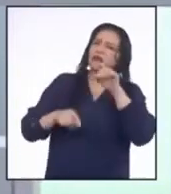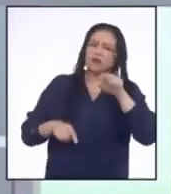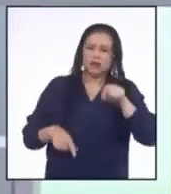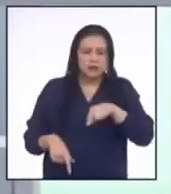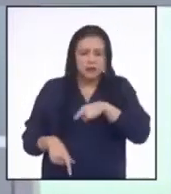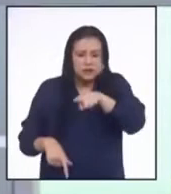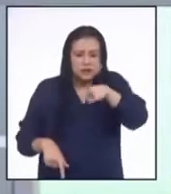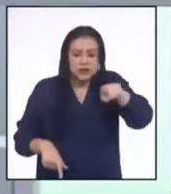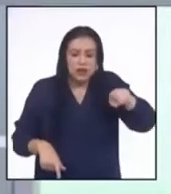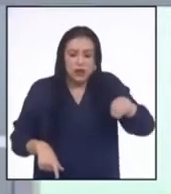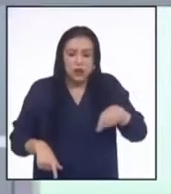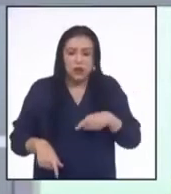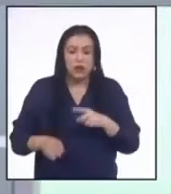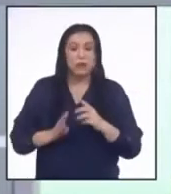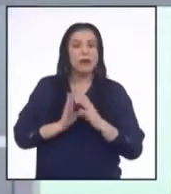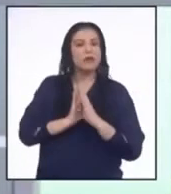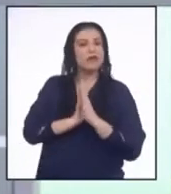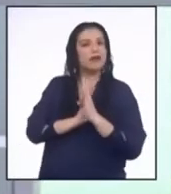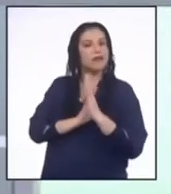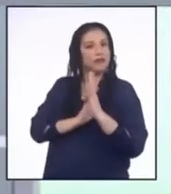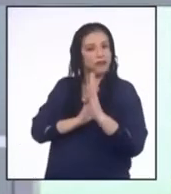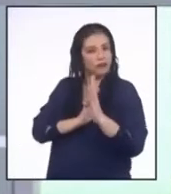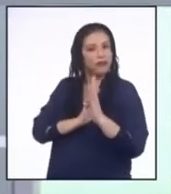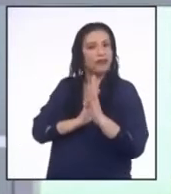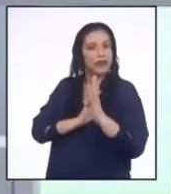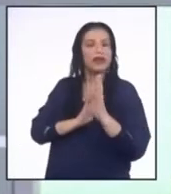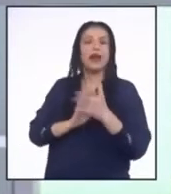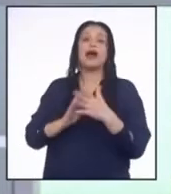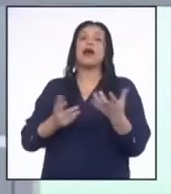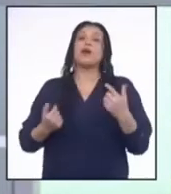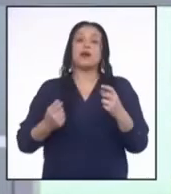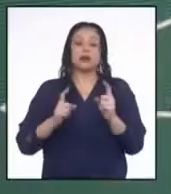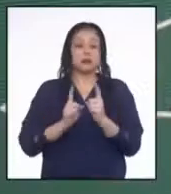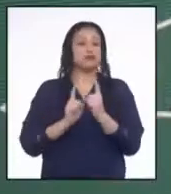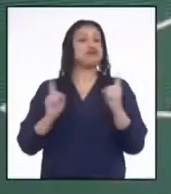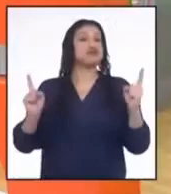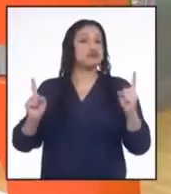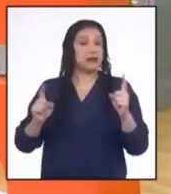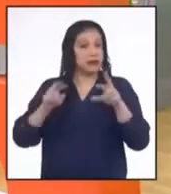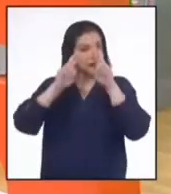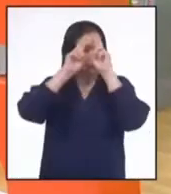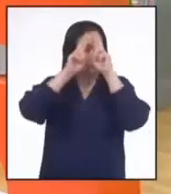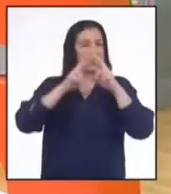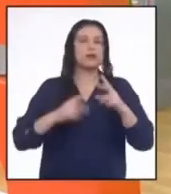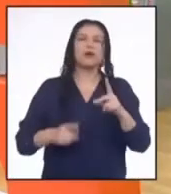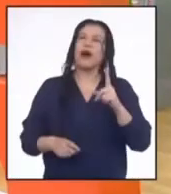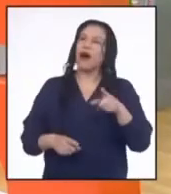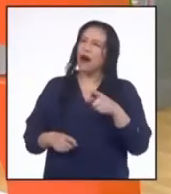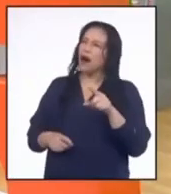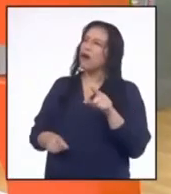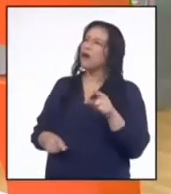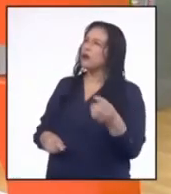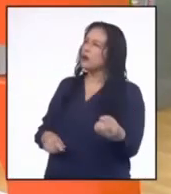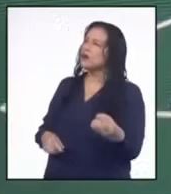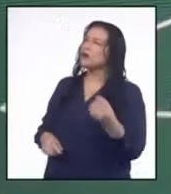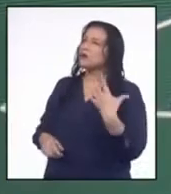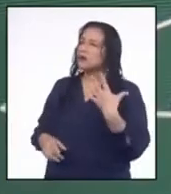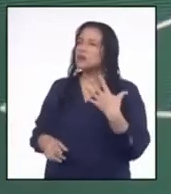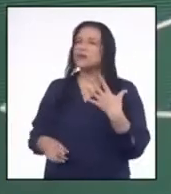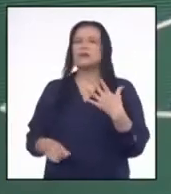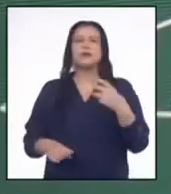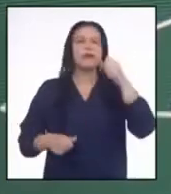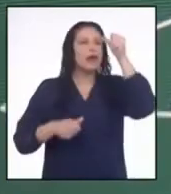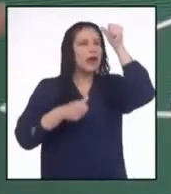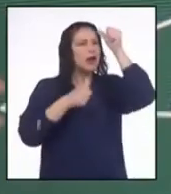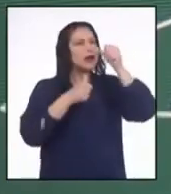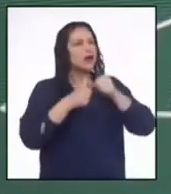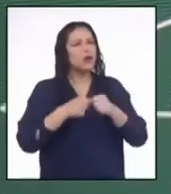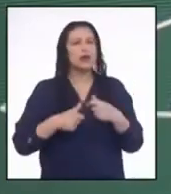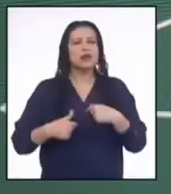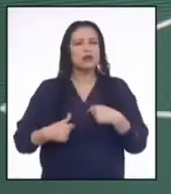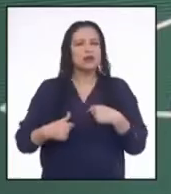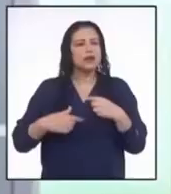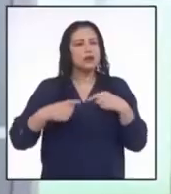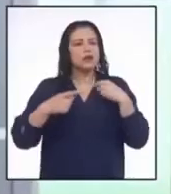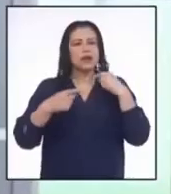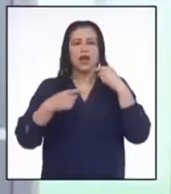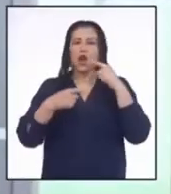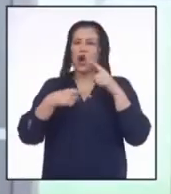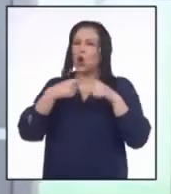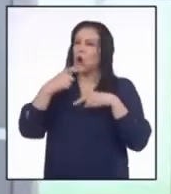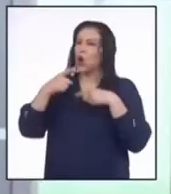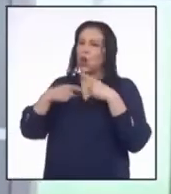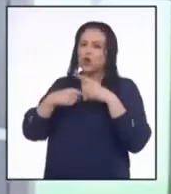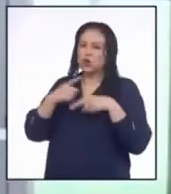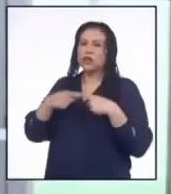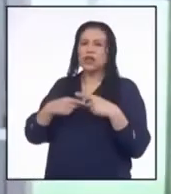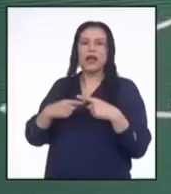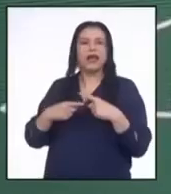piso para hacer cola, guardando el distanciamiento social obligatorio. Ahora que lo comentas, ¿recuerda que una vez te conté sobre la reunión